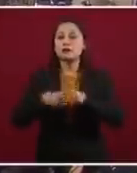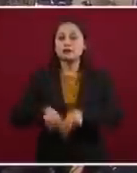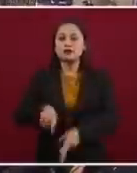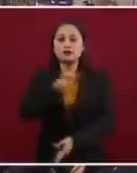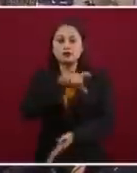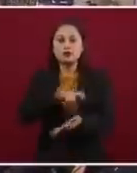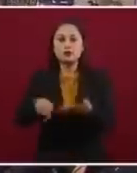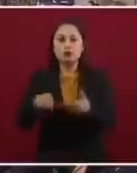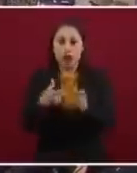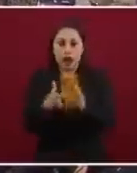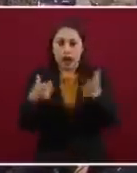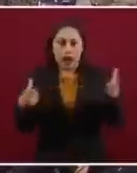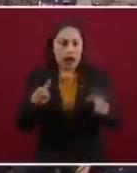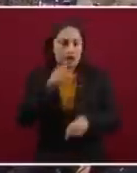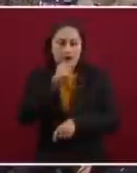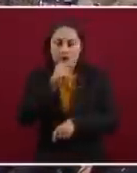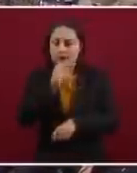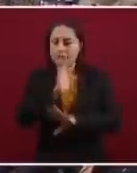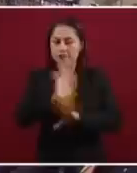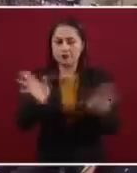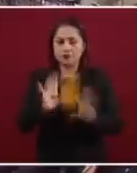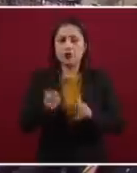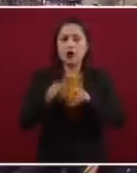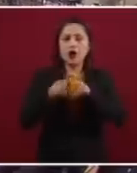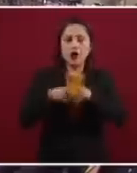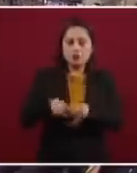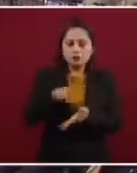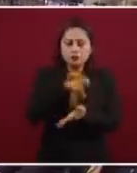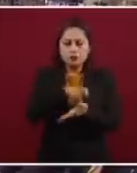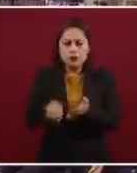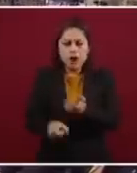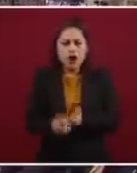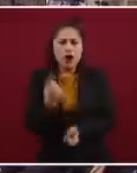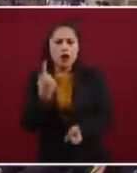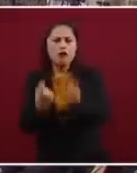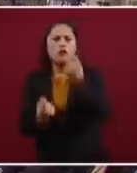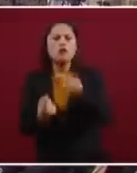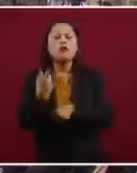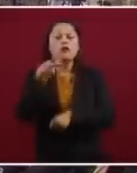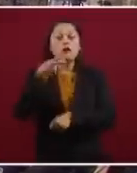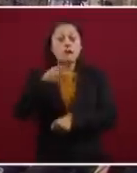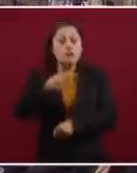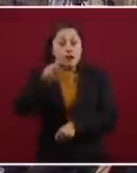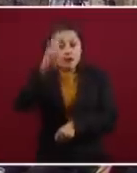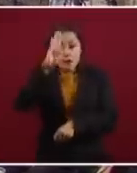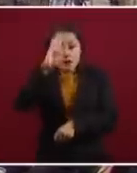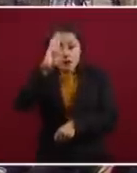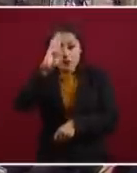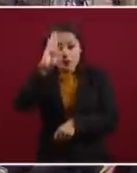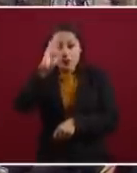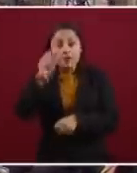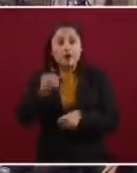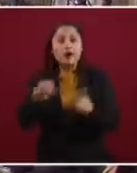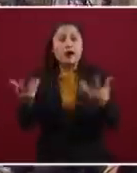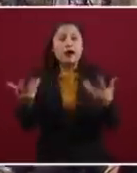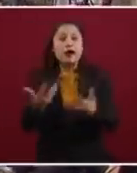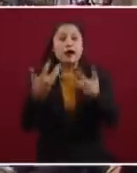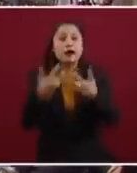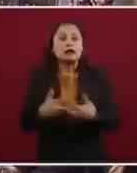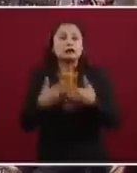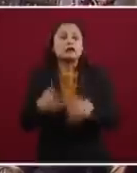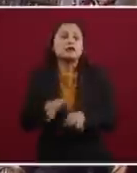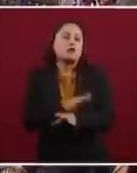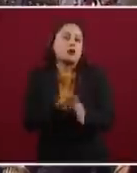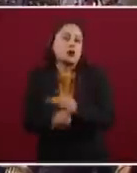empezó a ser un país de producción de producción de ciertas sustancias o de ciertos productos particularmente vegetales